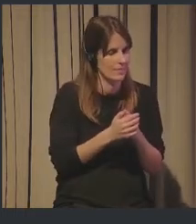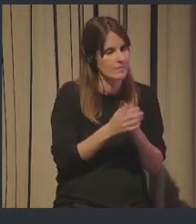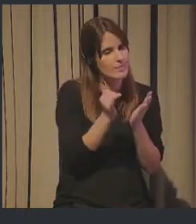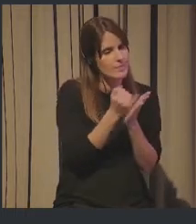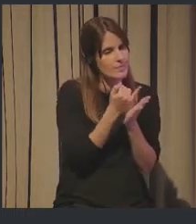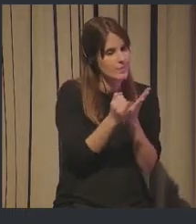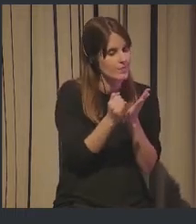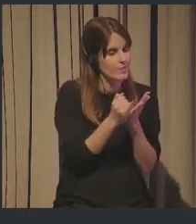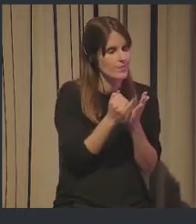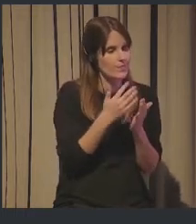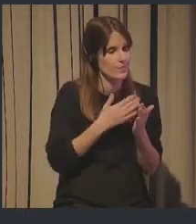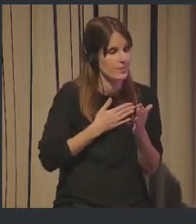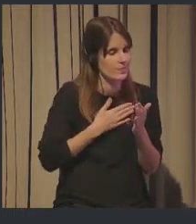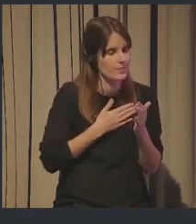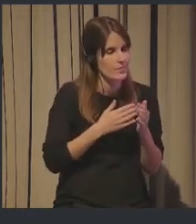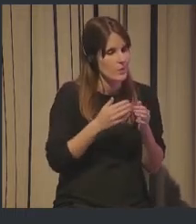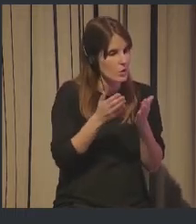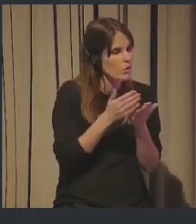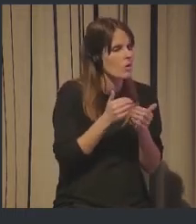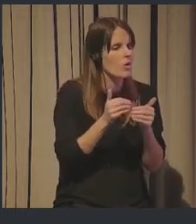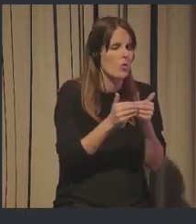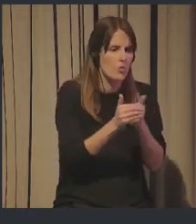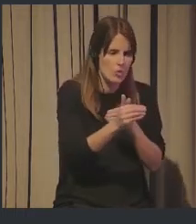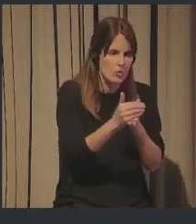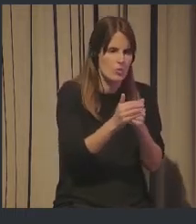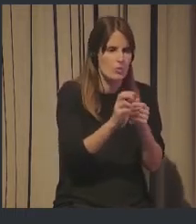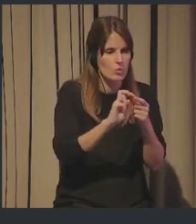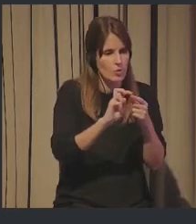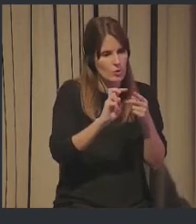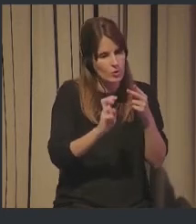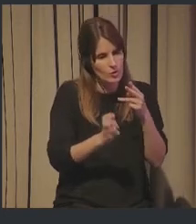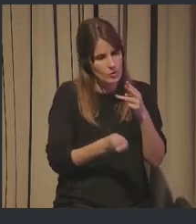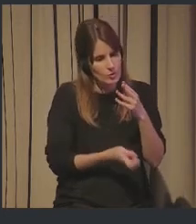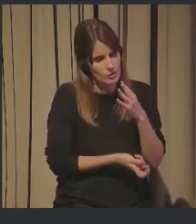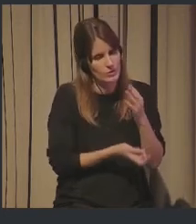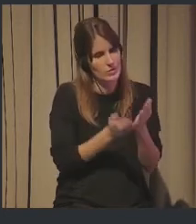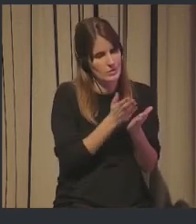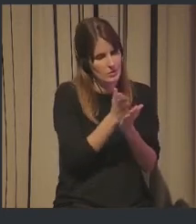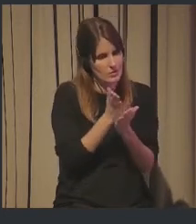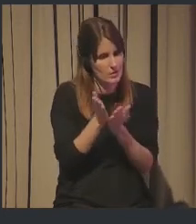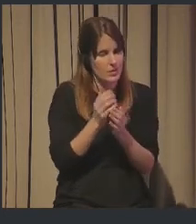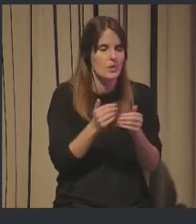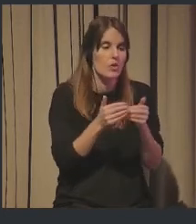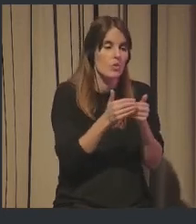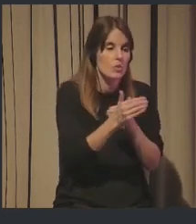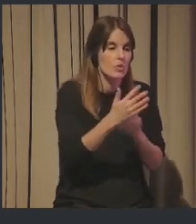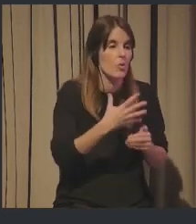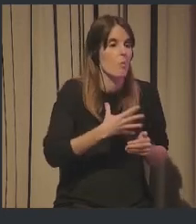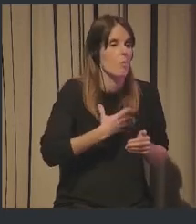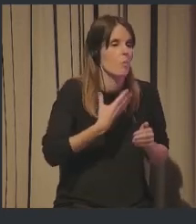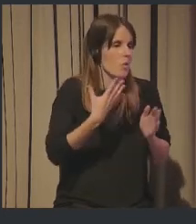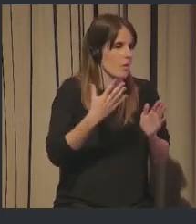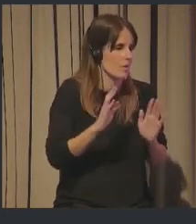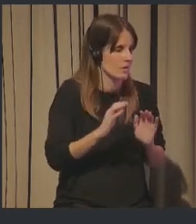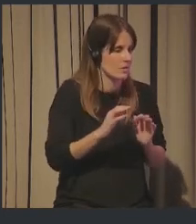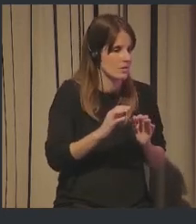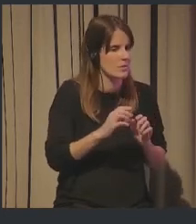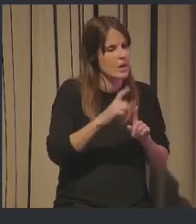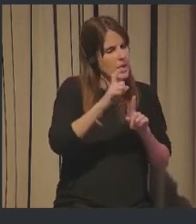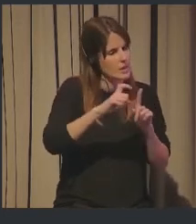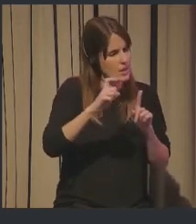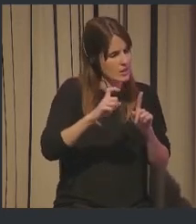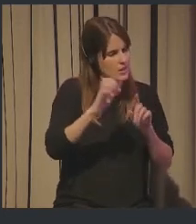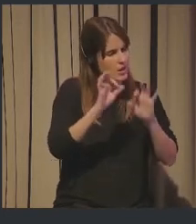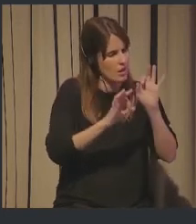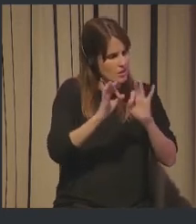the Future, pero es una serie de futuros. Uno de ellos lo definen como el futuro probable. Posiblemente no sea estadísticamente probable,